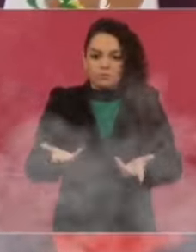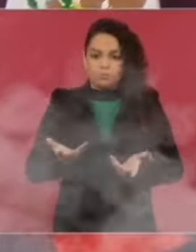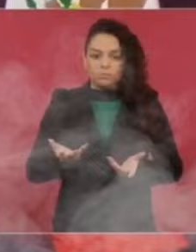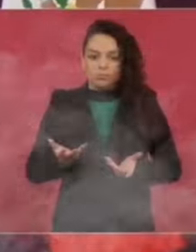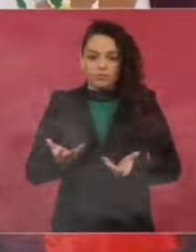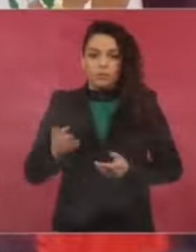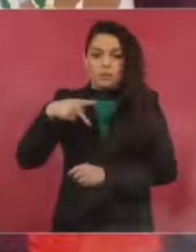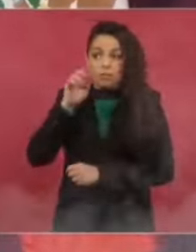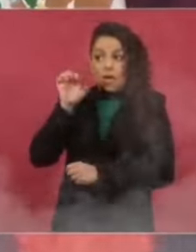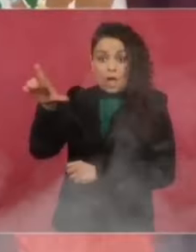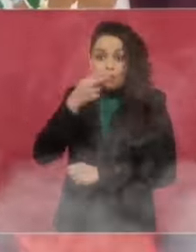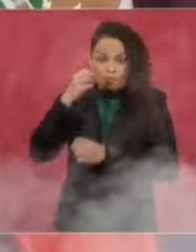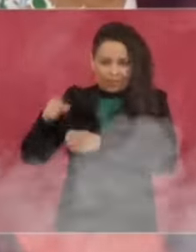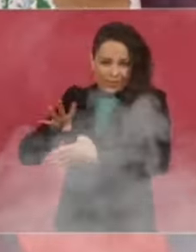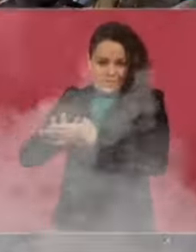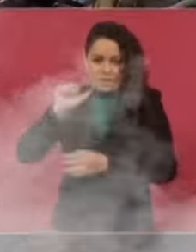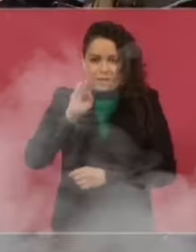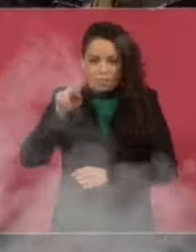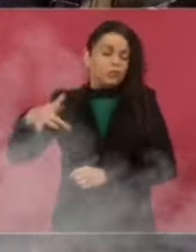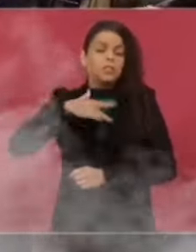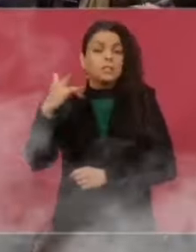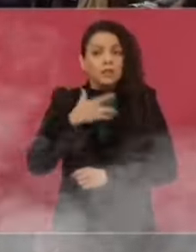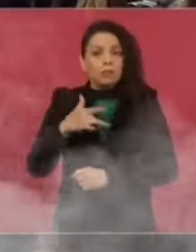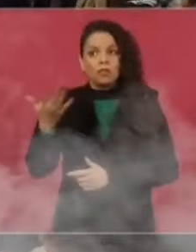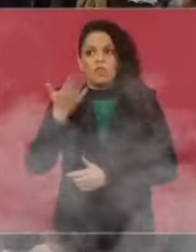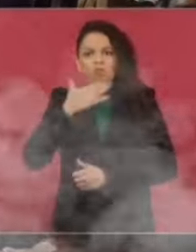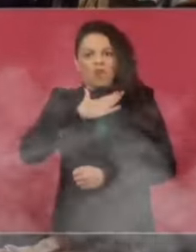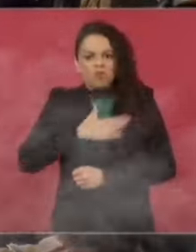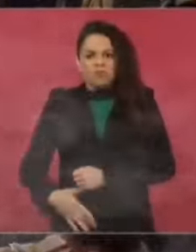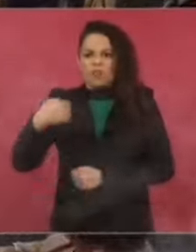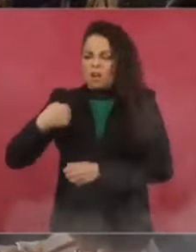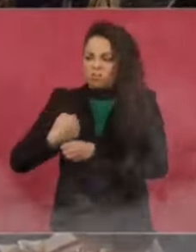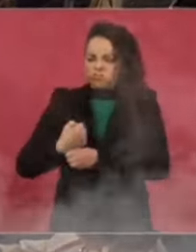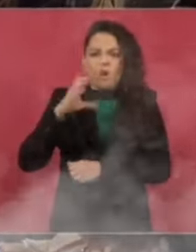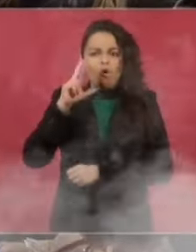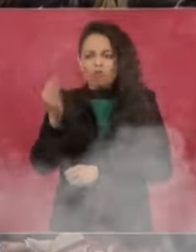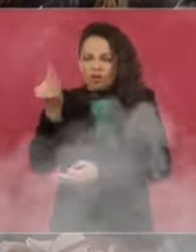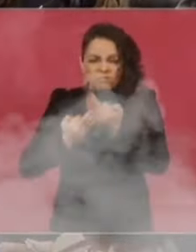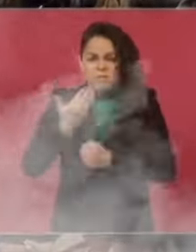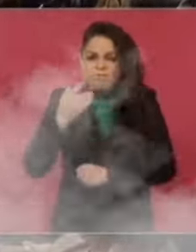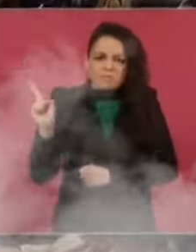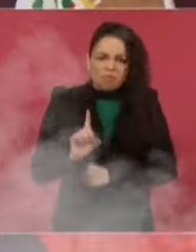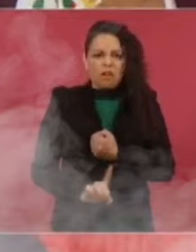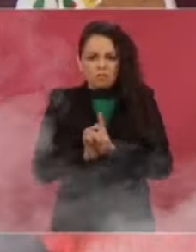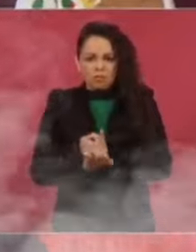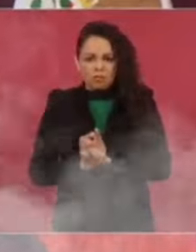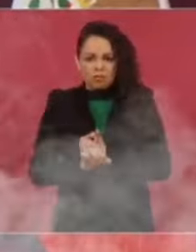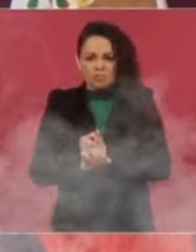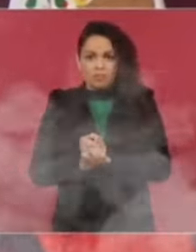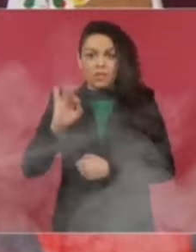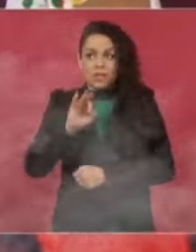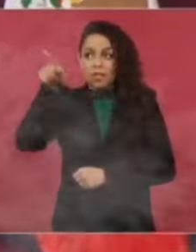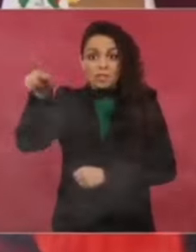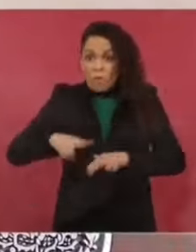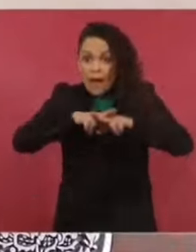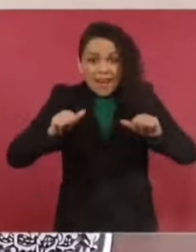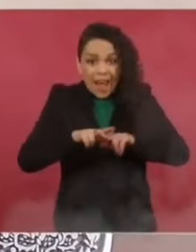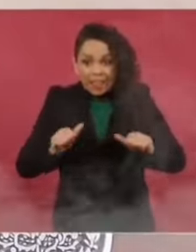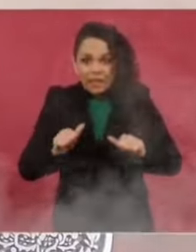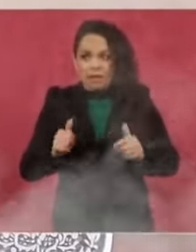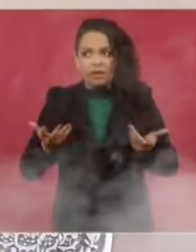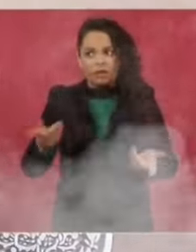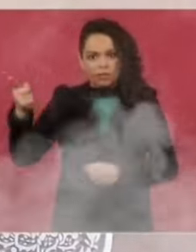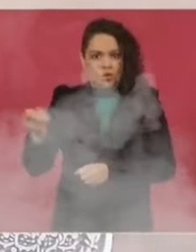está siendo tratado de manera injusta y que hay interés de perjudicarlo y que él es inocente, tiene toda la oportunidad de hablar,